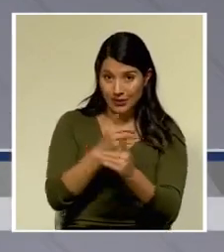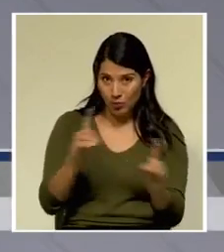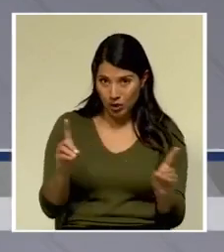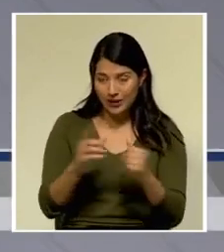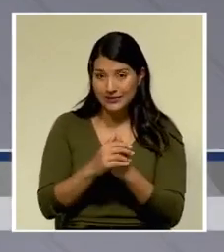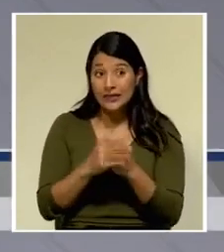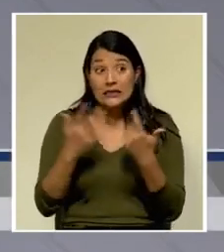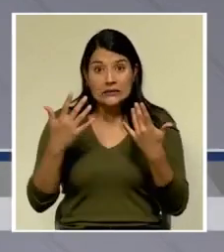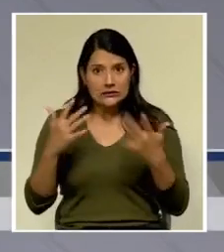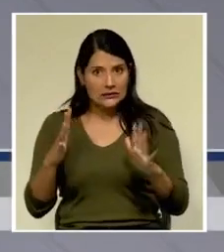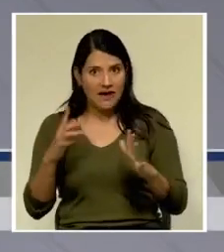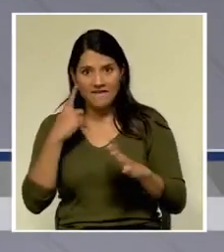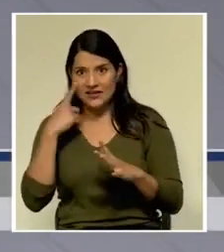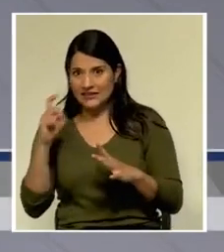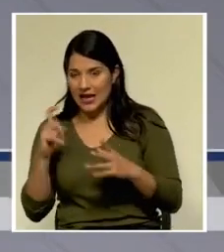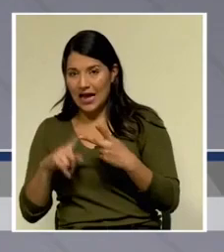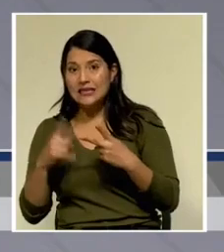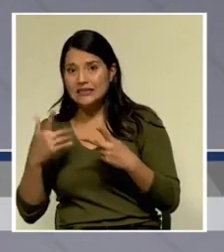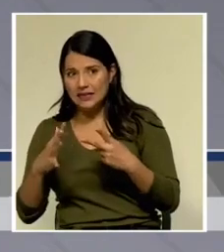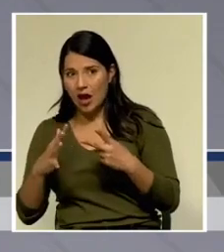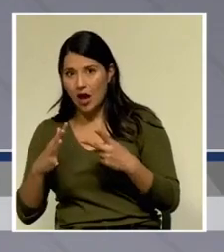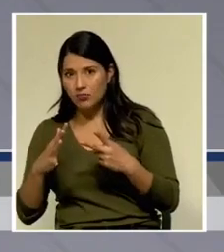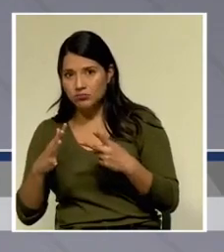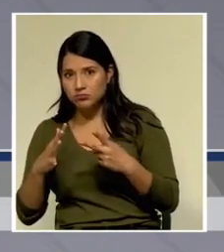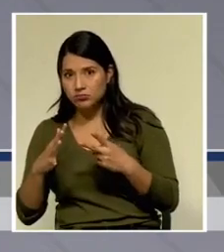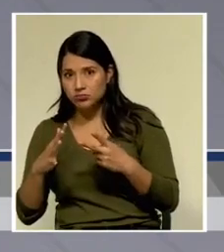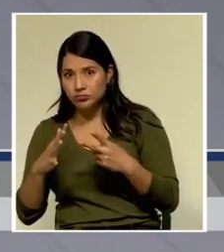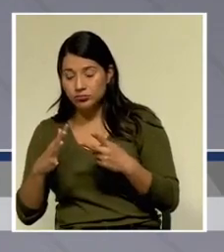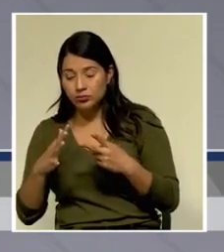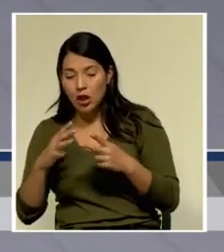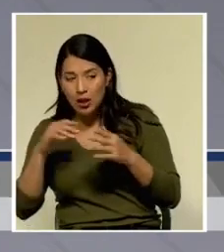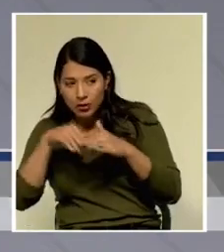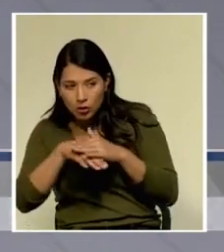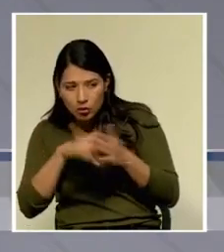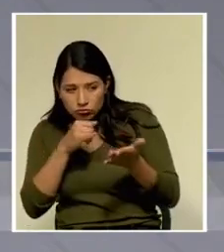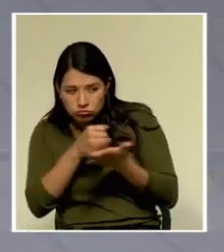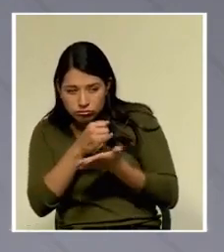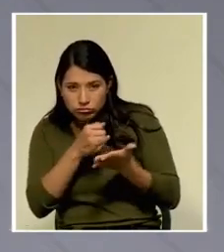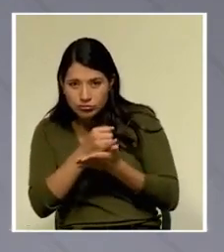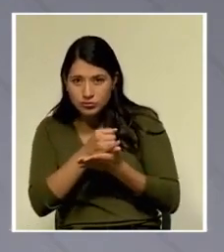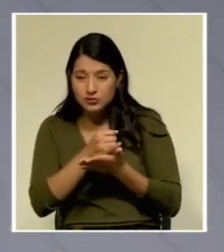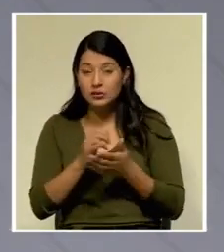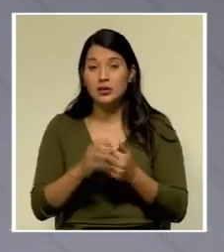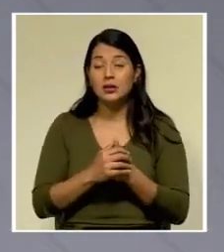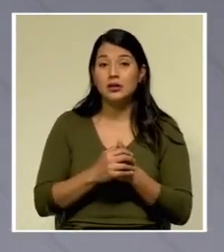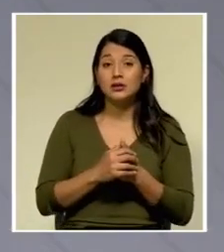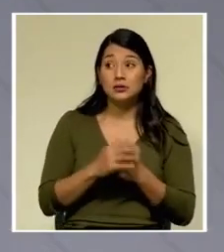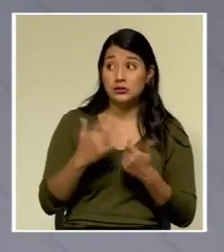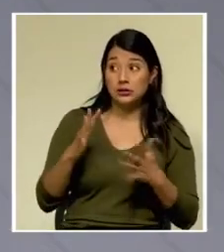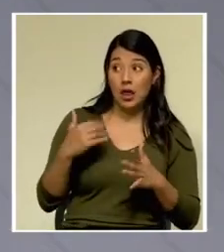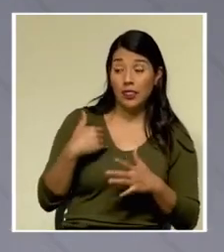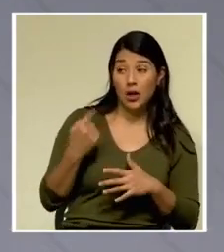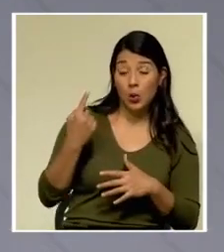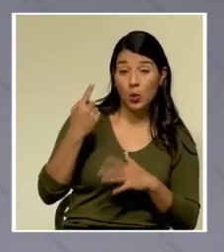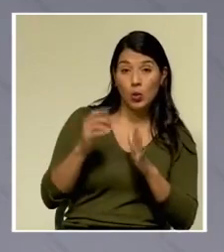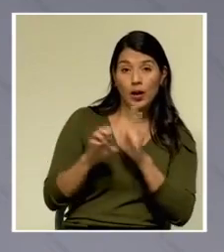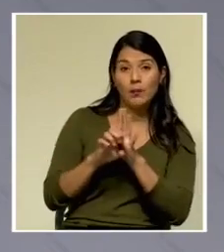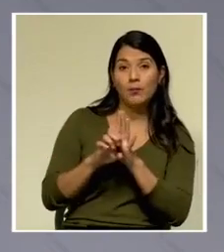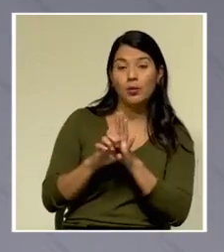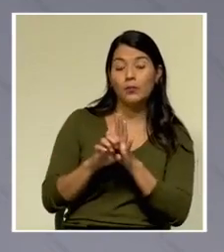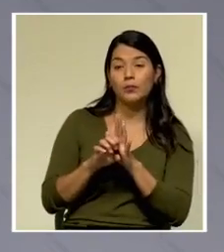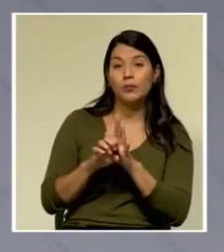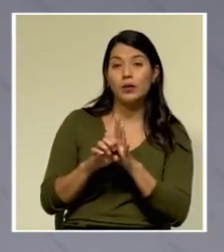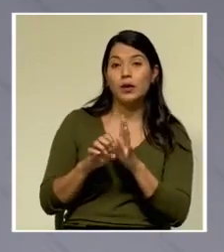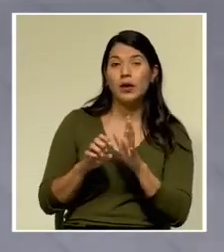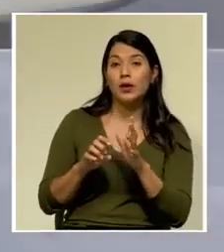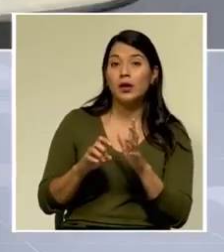investigarlo y entró la Fiscalía. O sea, ahí hay un caso, ¿verdad? Hay un caso. Ya hay un caso constituido, digamos, huele a lo que